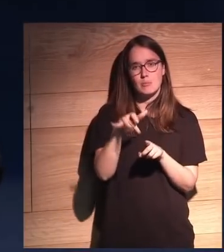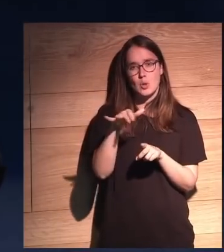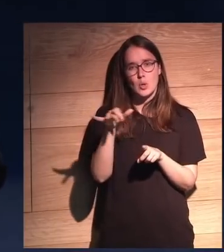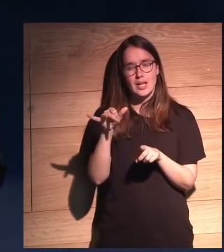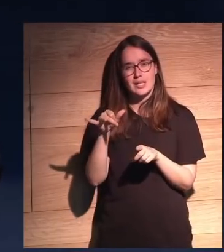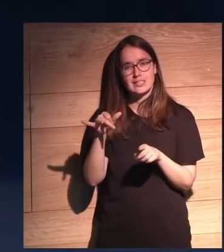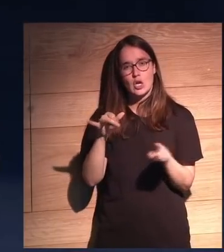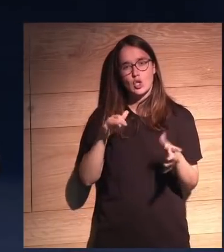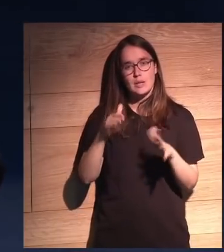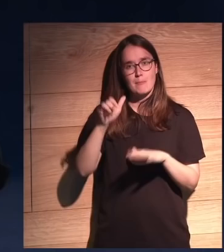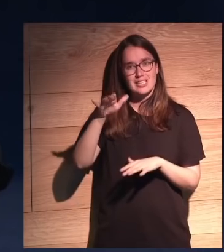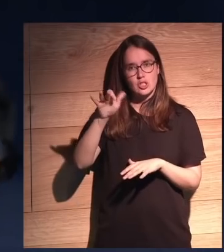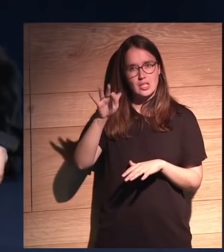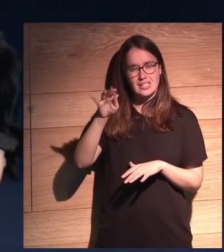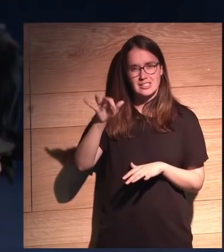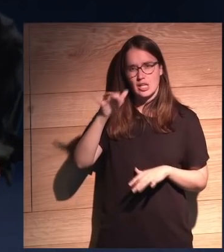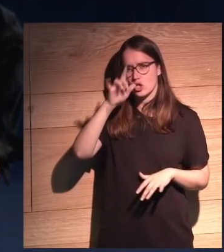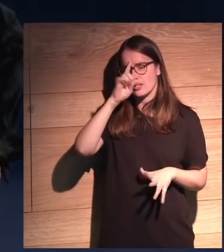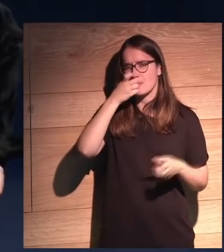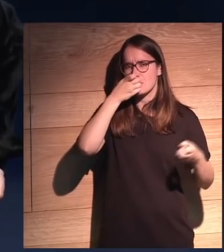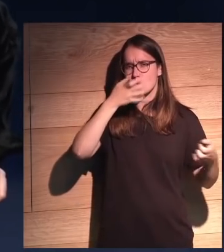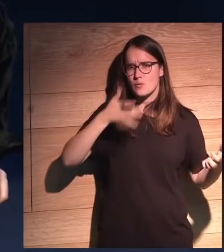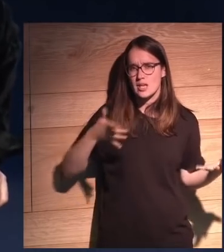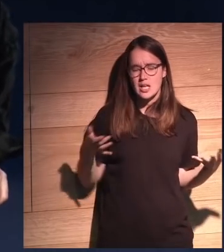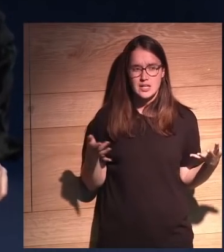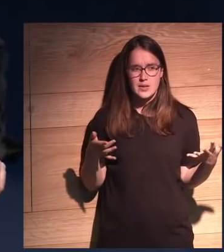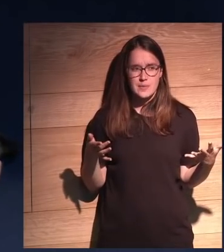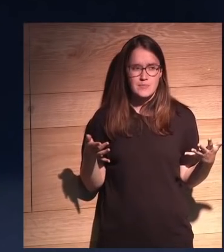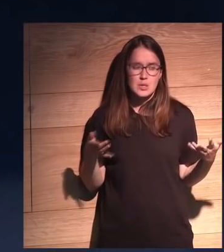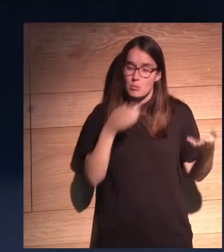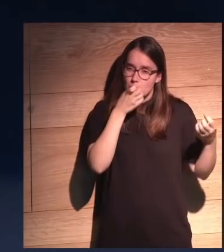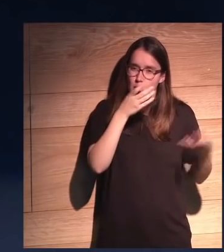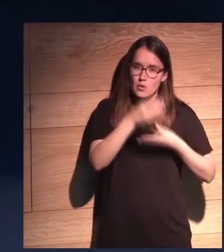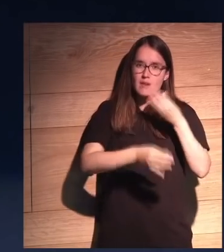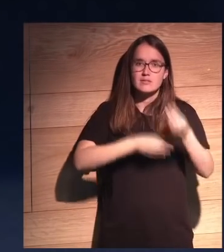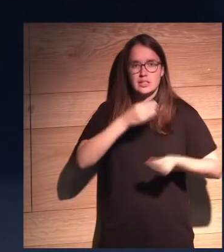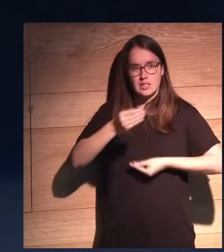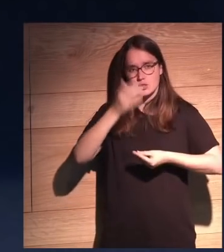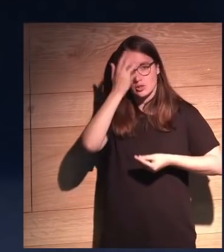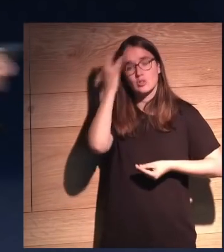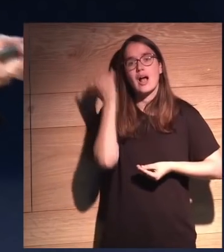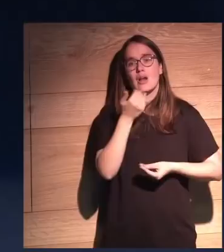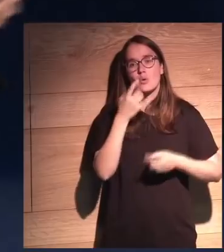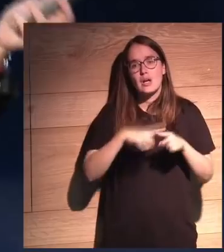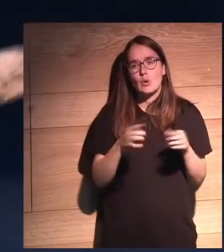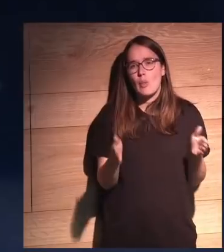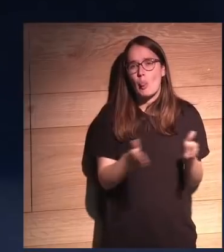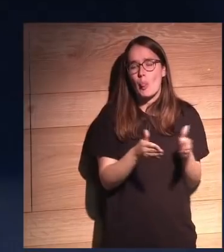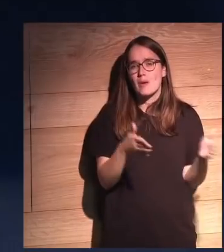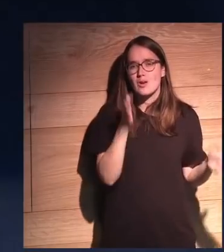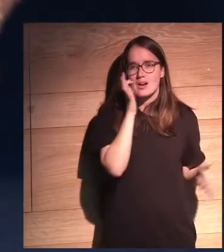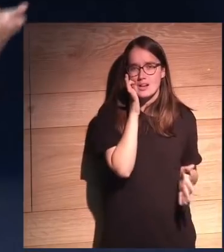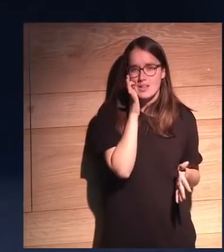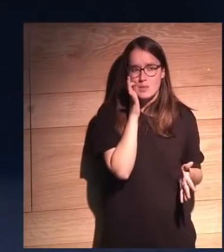de los impresionistas. No se sabía muy bien, bueno, habían hecho alguna cosita menor, pero en realidad